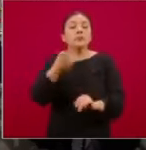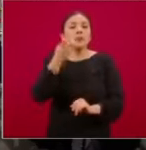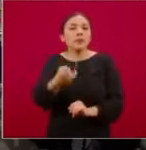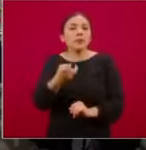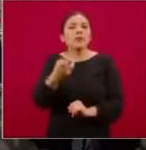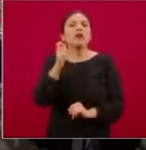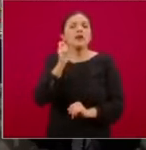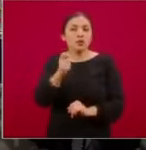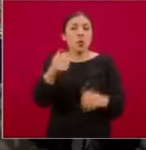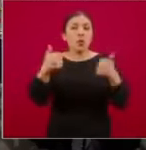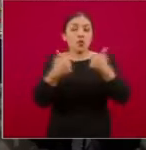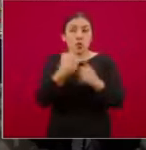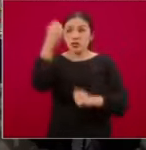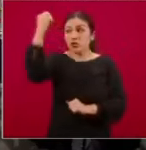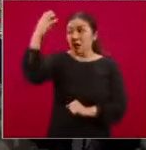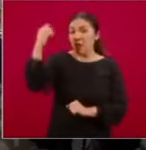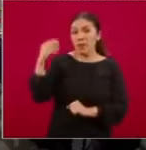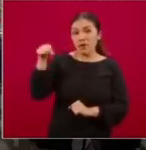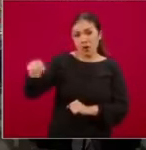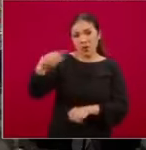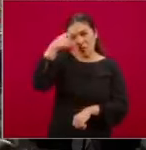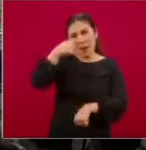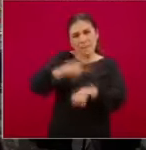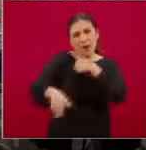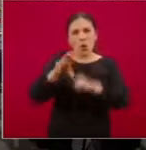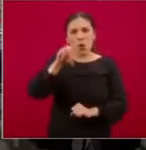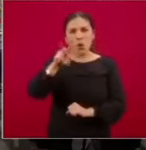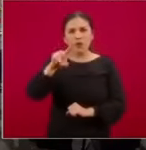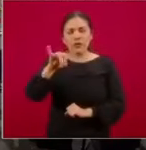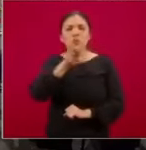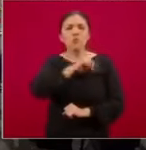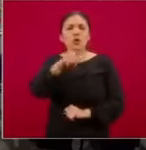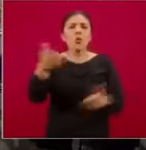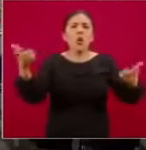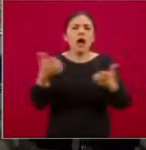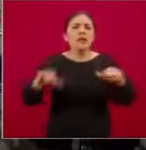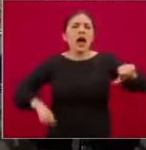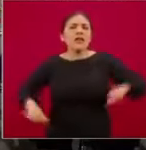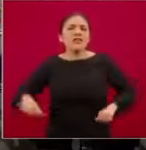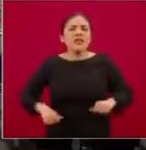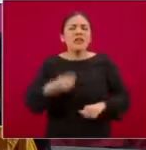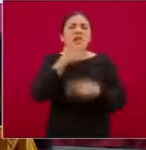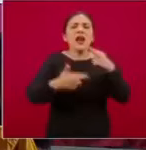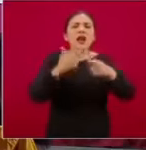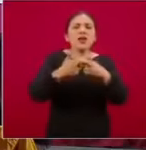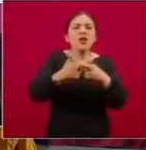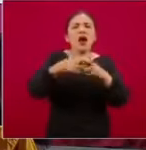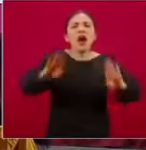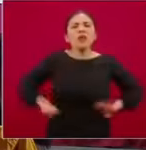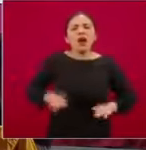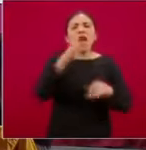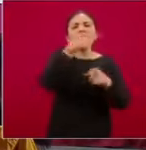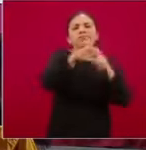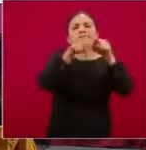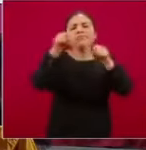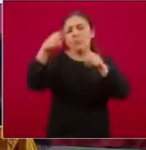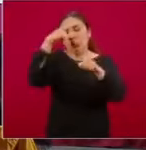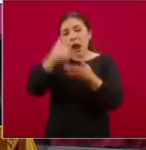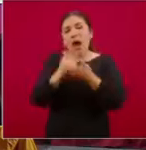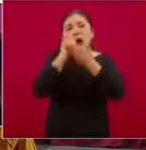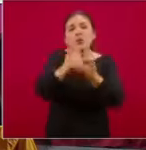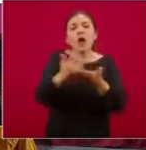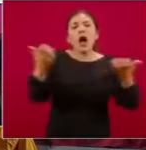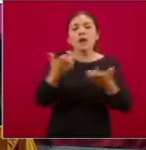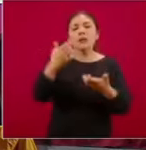donde a través del semáforo de riesgo COVID se pueden realizar actividades regionalizadas que contribuyen lógicamente